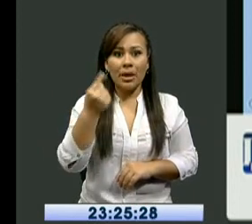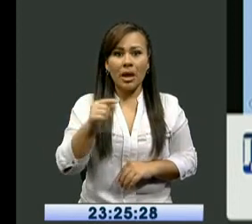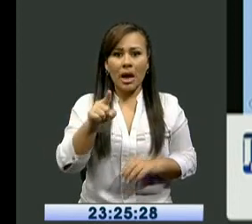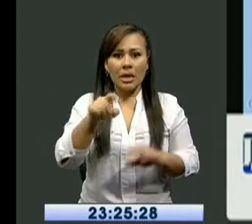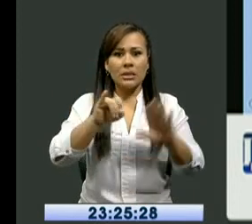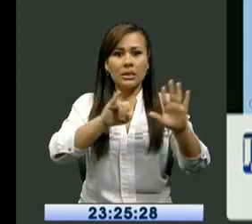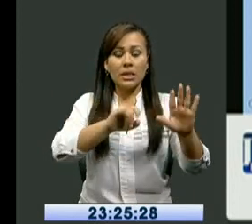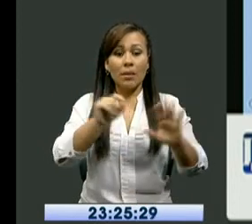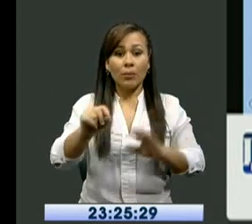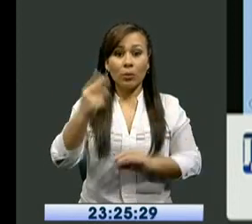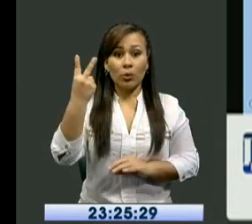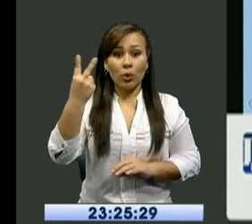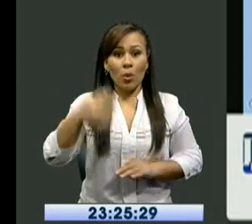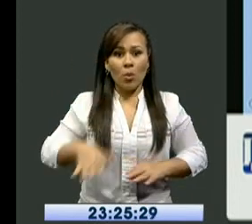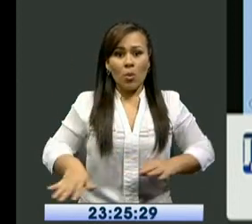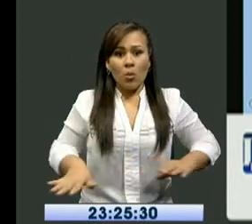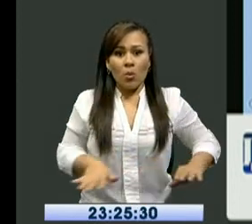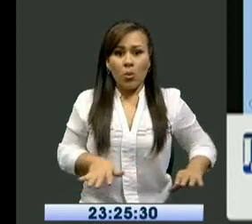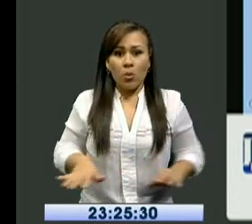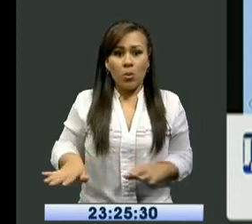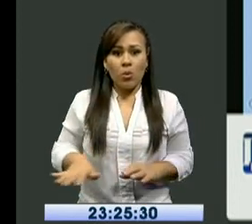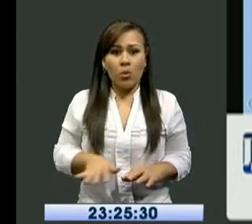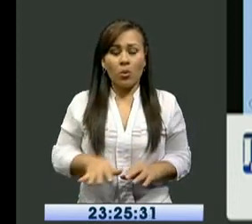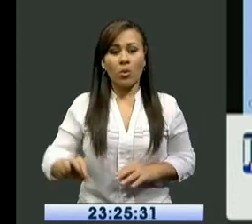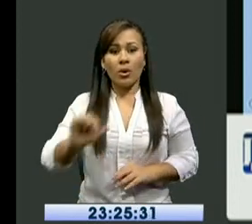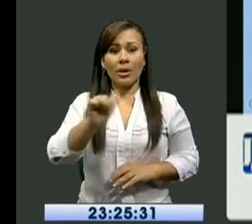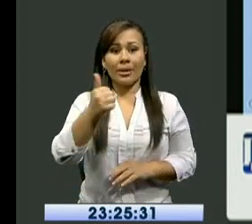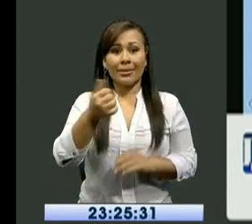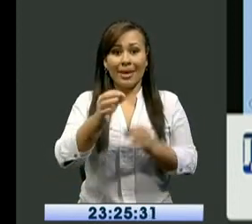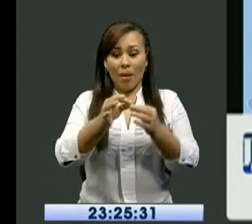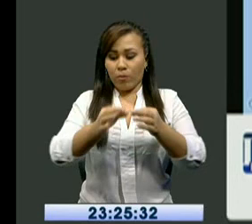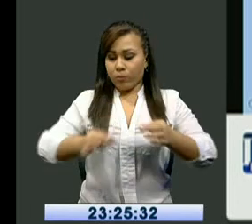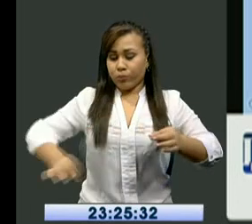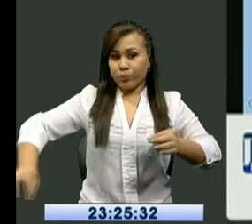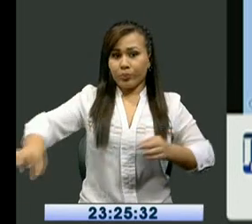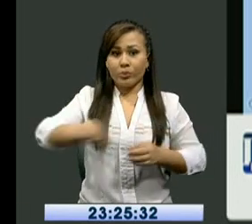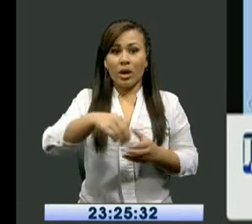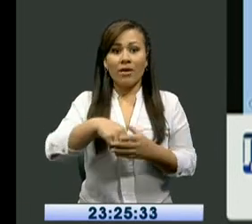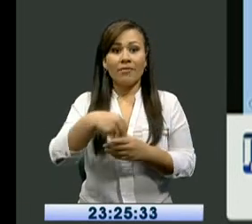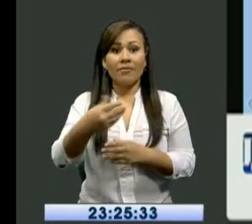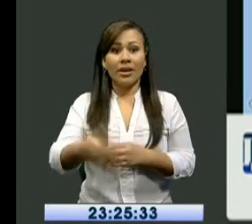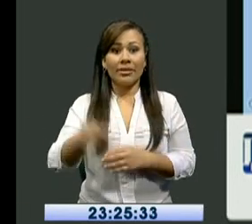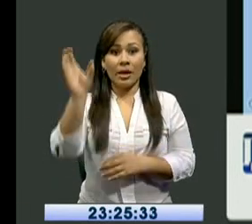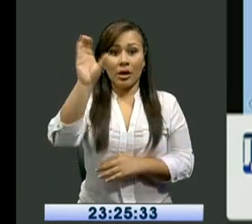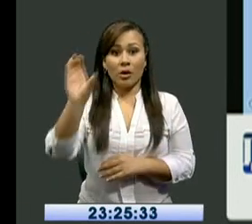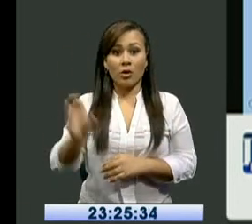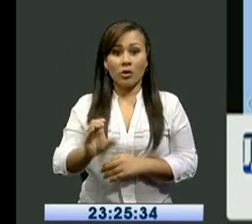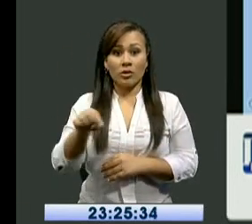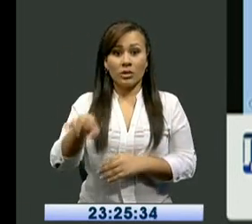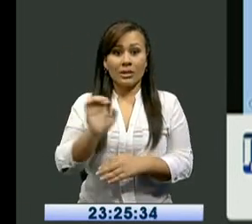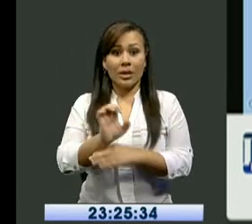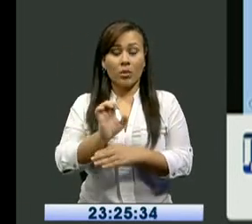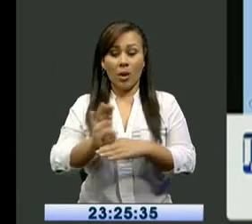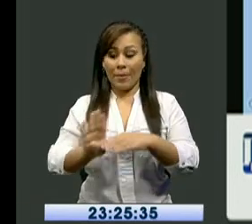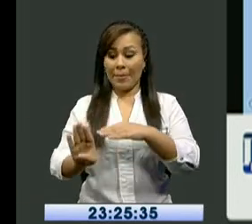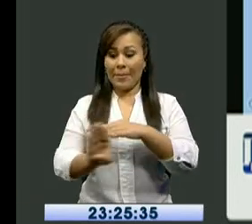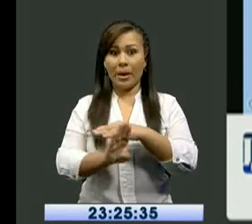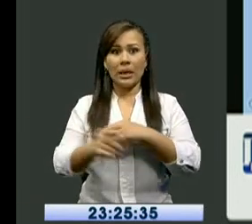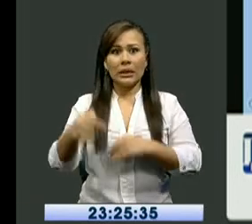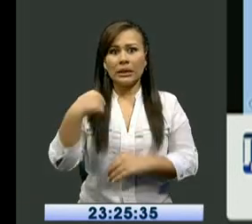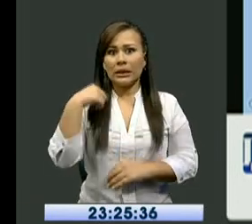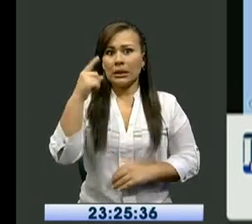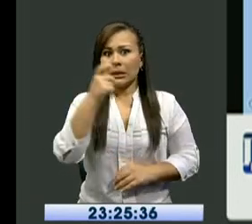6.2 de magnitud, 10 kilómetros de profundidad frente a las costas ecuatorianas. Ahí está, 22 horas y 3